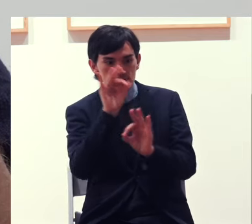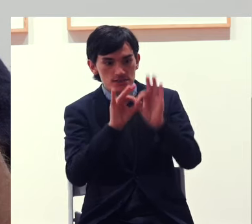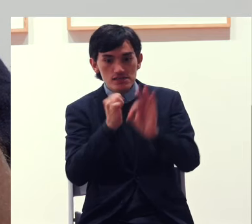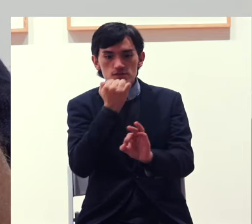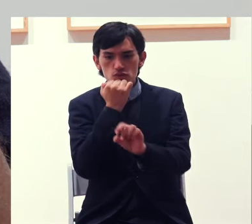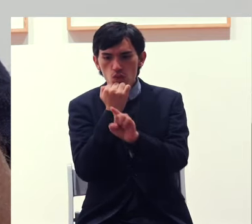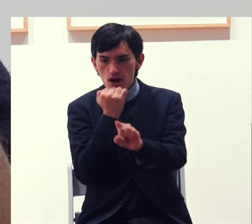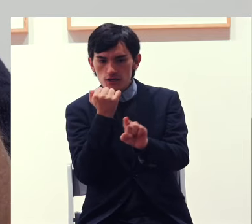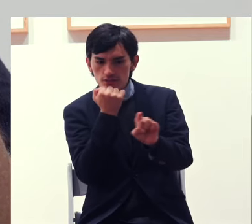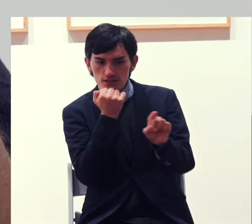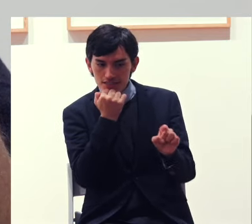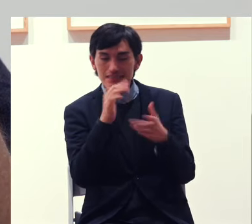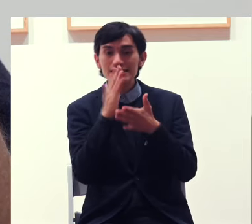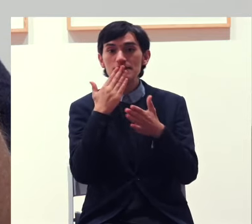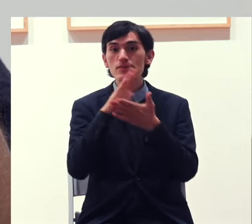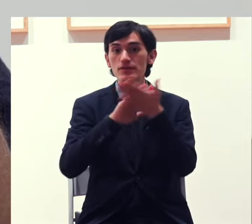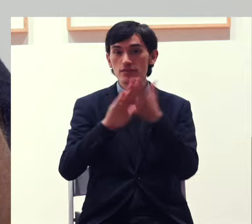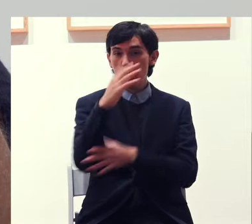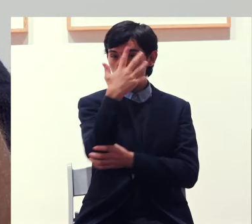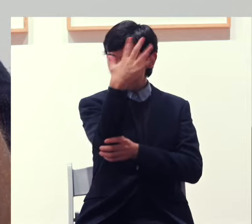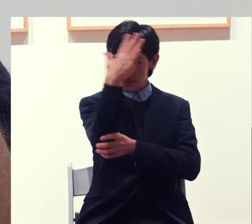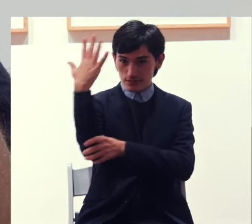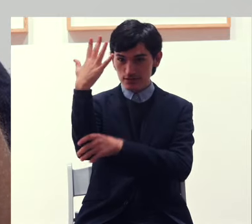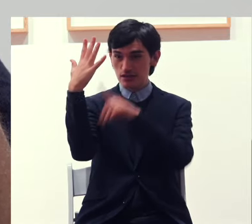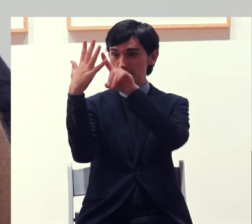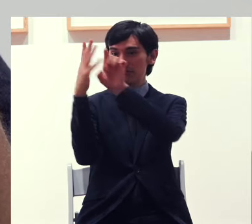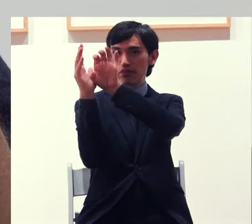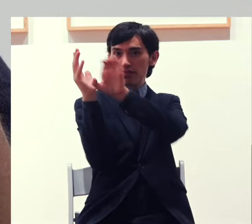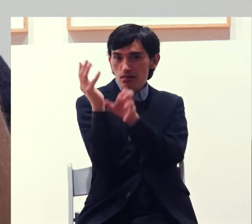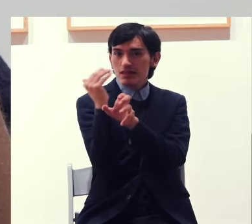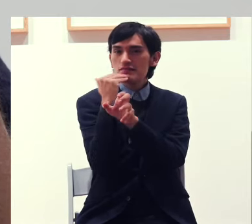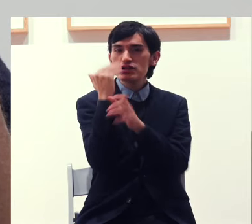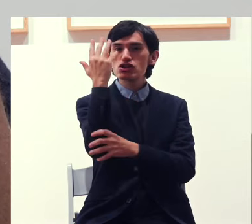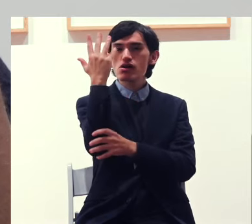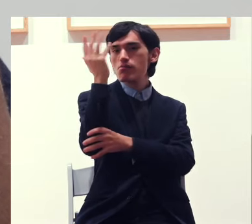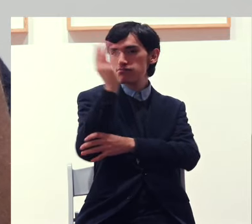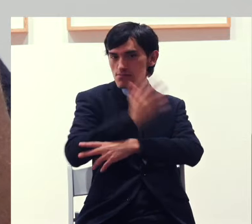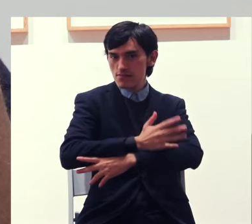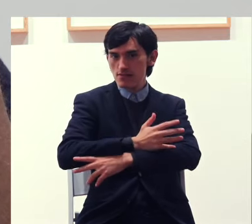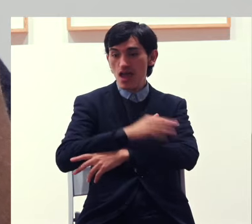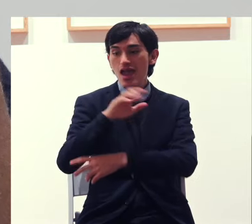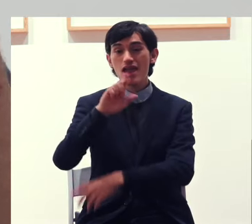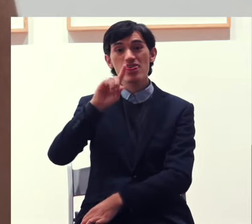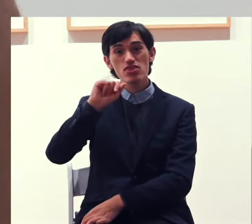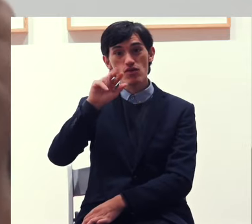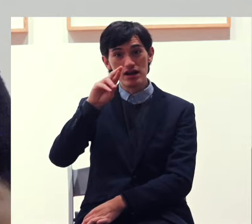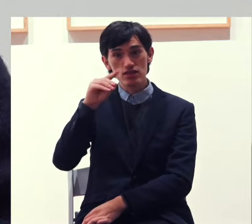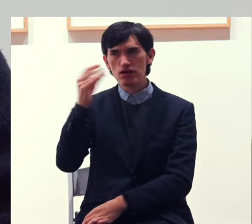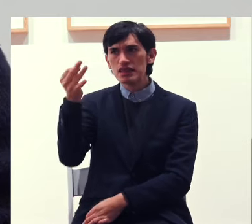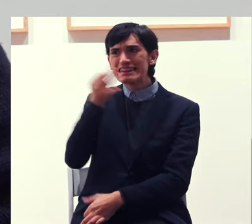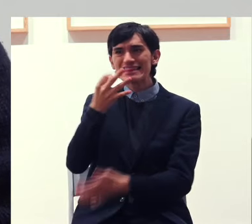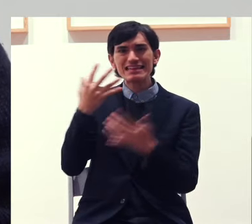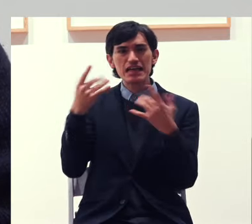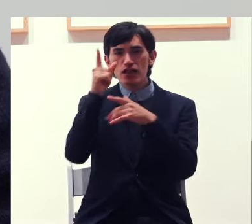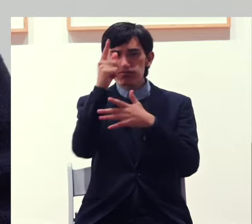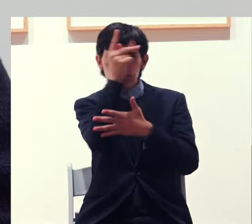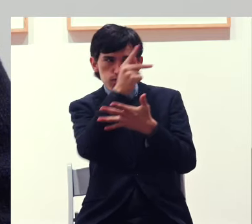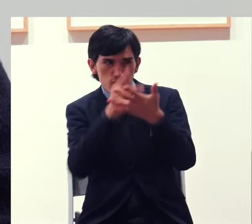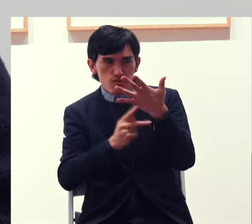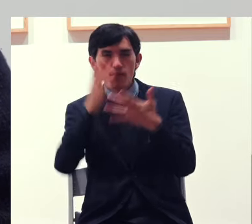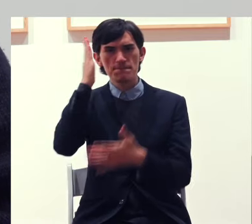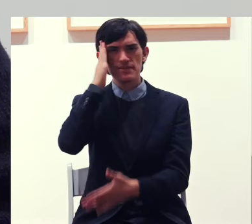mirando detenidamente lo errado, la rama torcida, el tronco caído. Eduardo nos dice que dibuja de